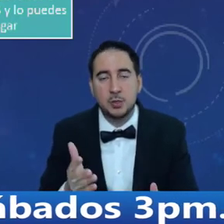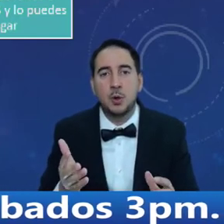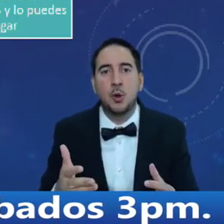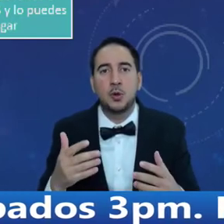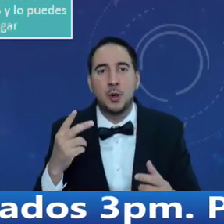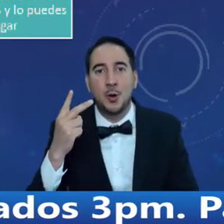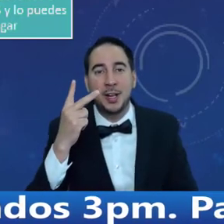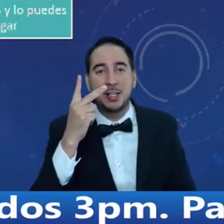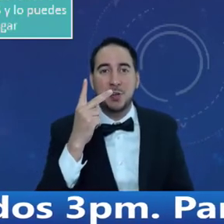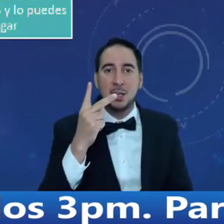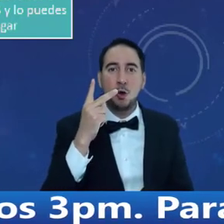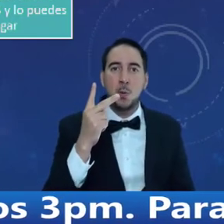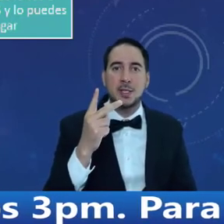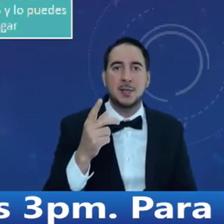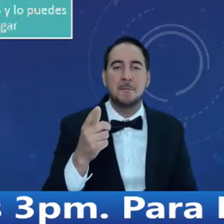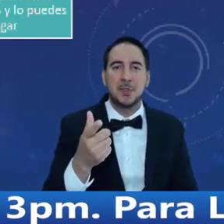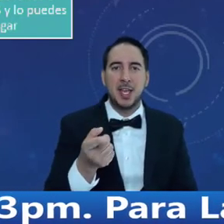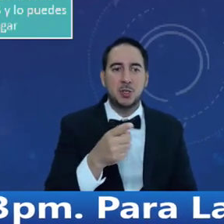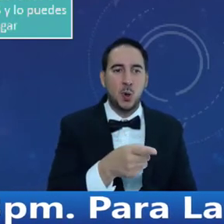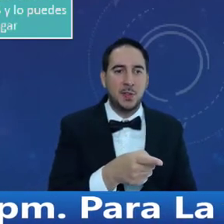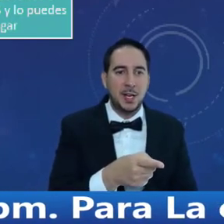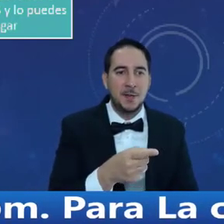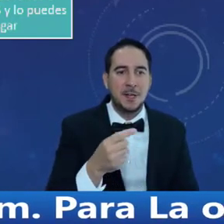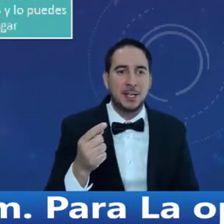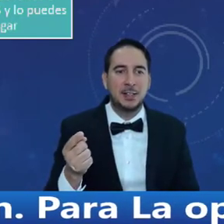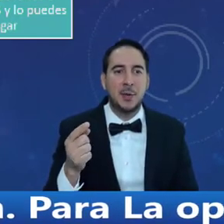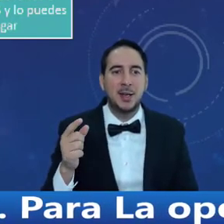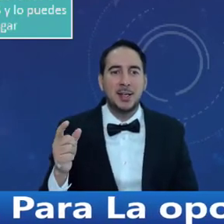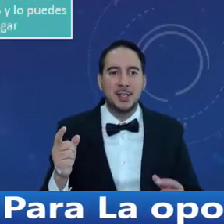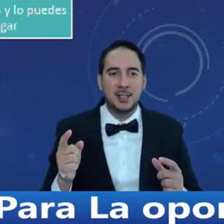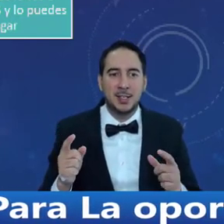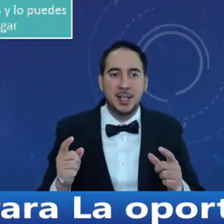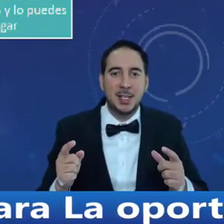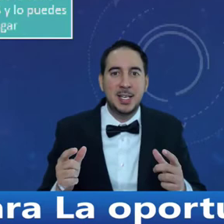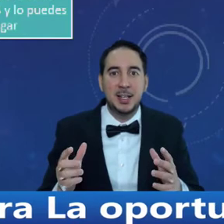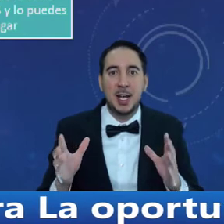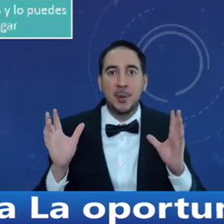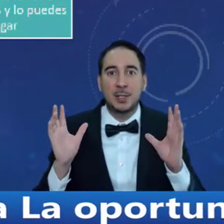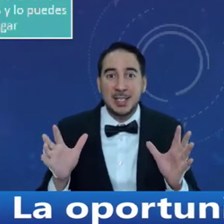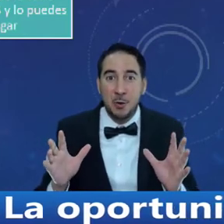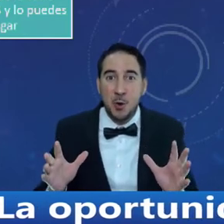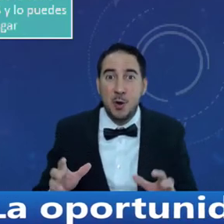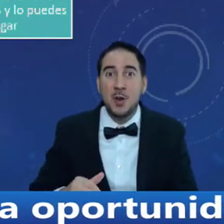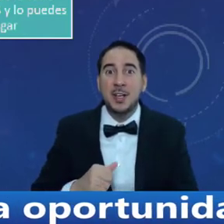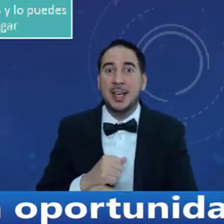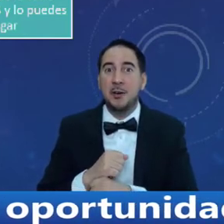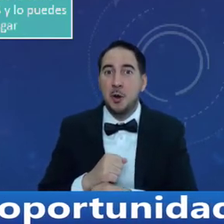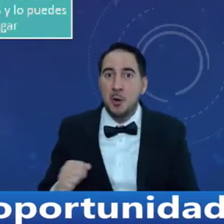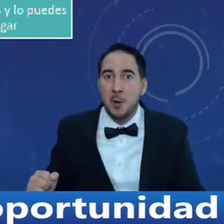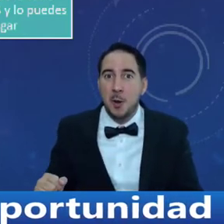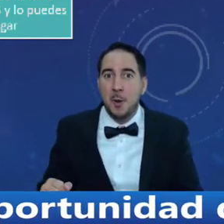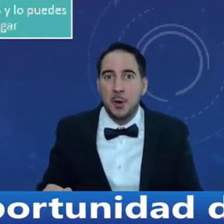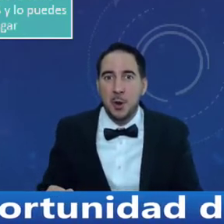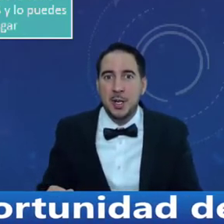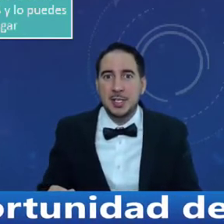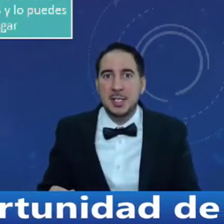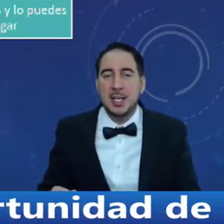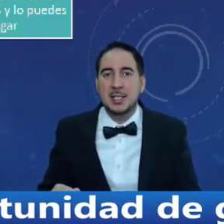Y eso lo rectifique dos veces. De hecho, Andrea, que estaba, decía Andrea, pero ¿estás seguro que no